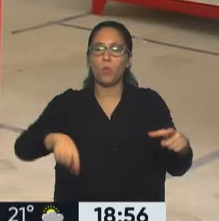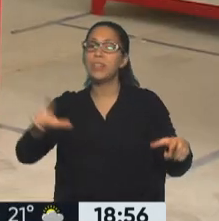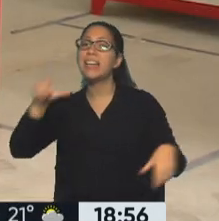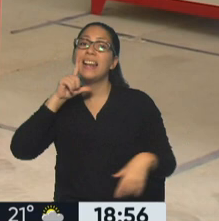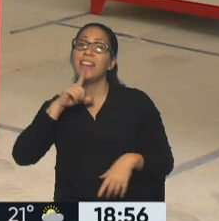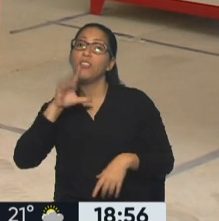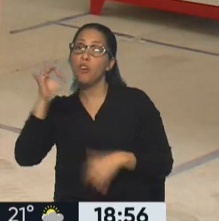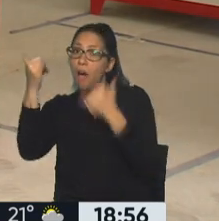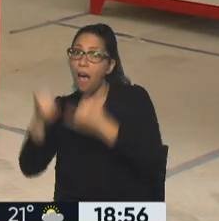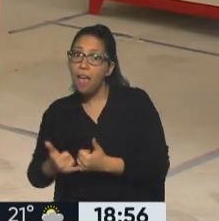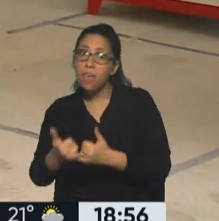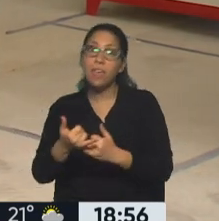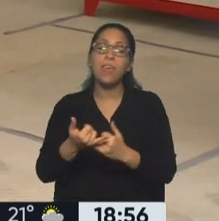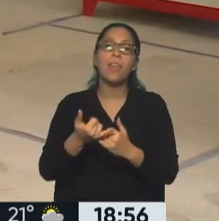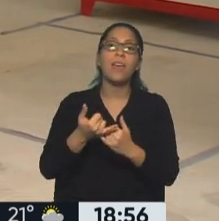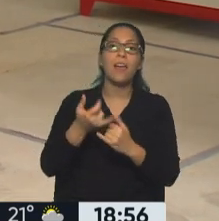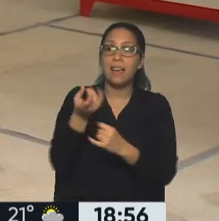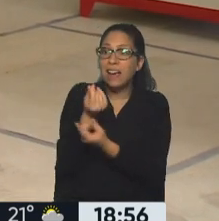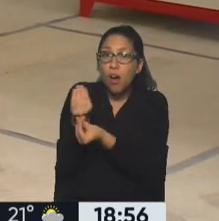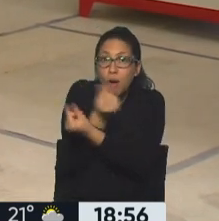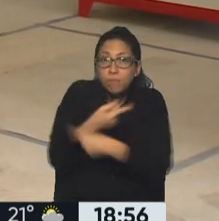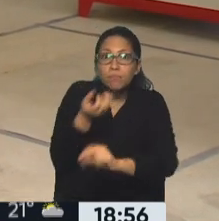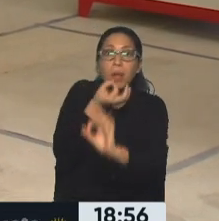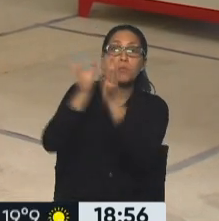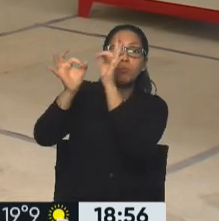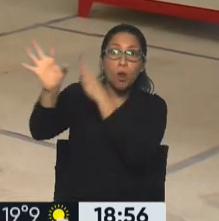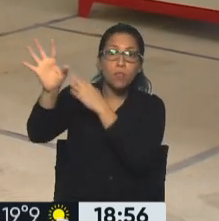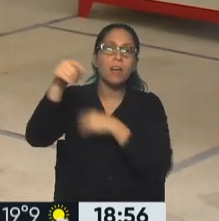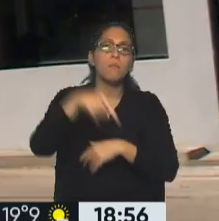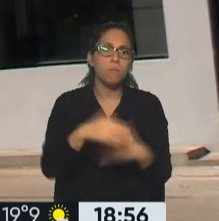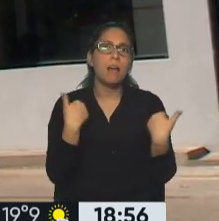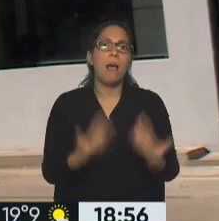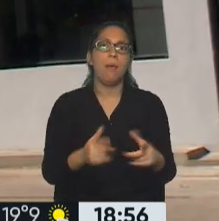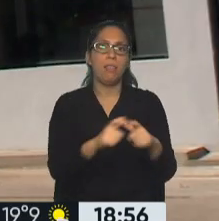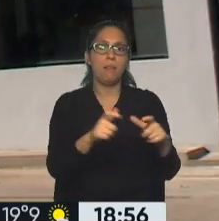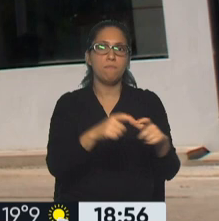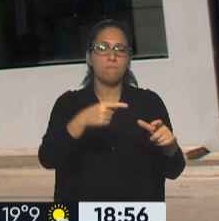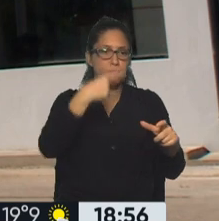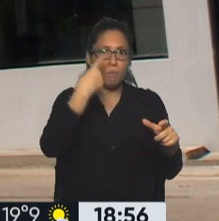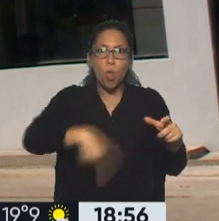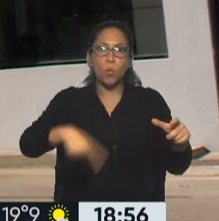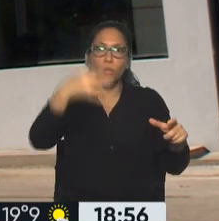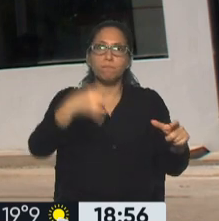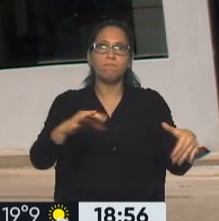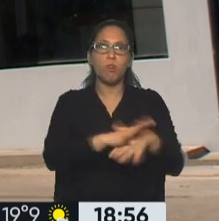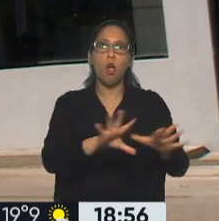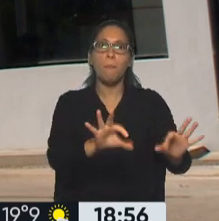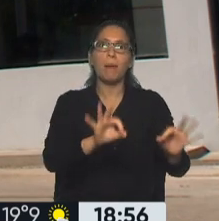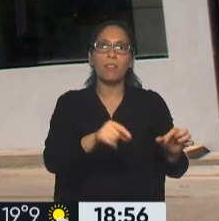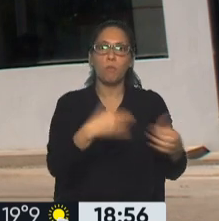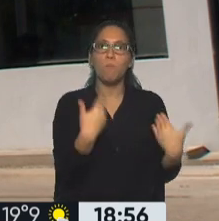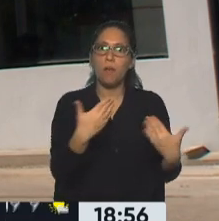que exporta carbonato de litio, bueno, hoy en día es capaz de hacer un producto final. Uno ve lo que